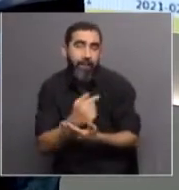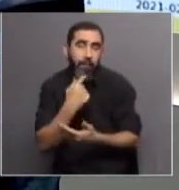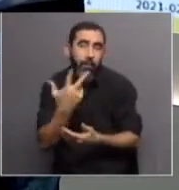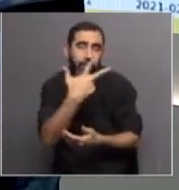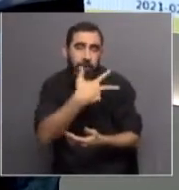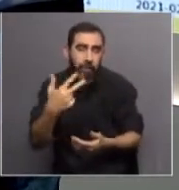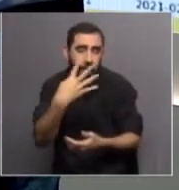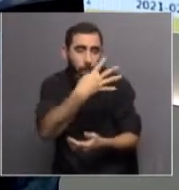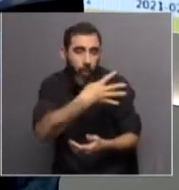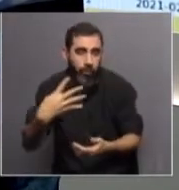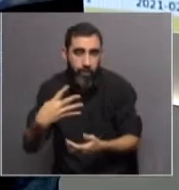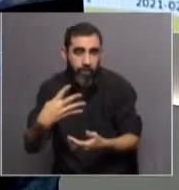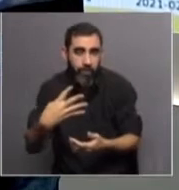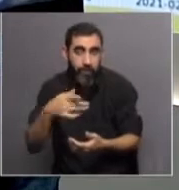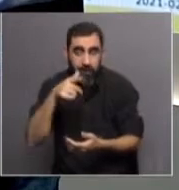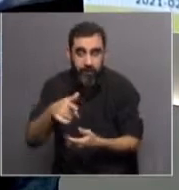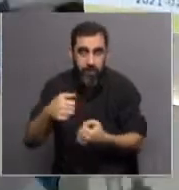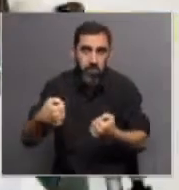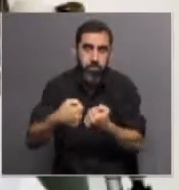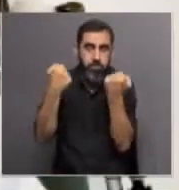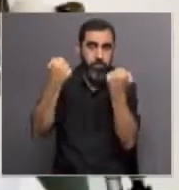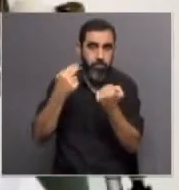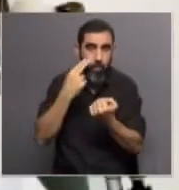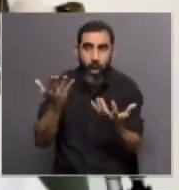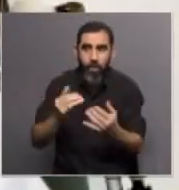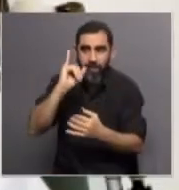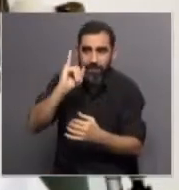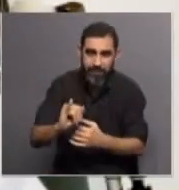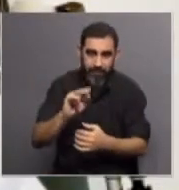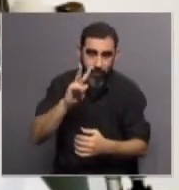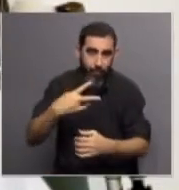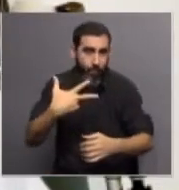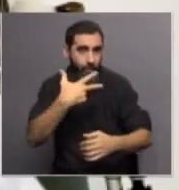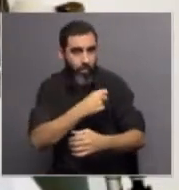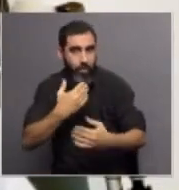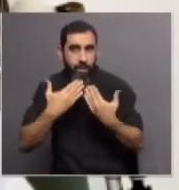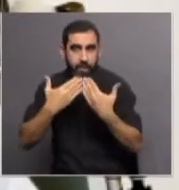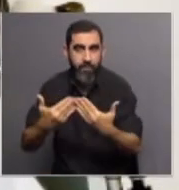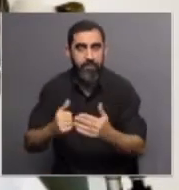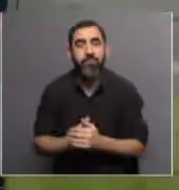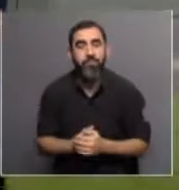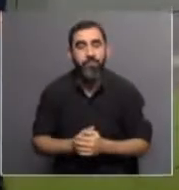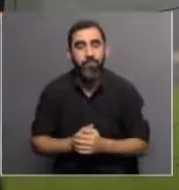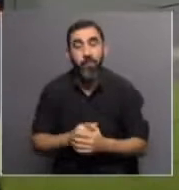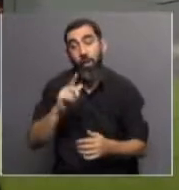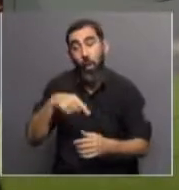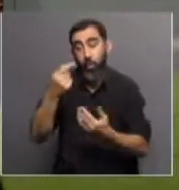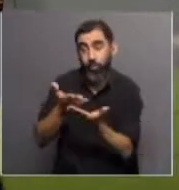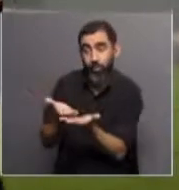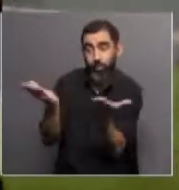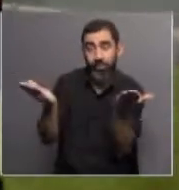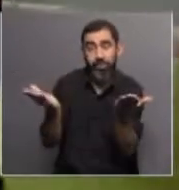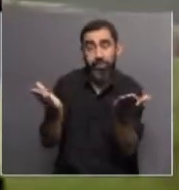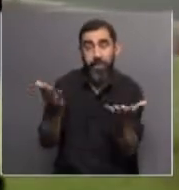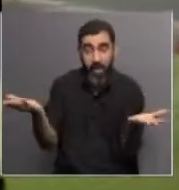4 semanas este impacto tan fuerte que sí estamos viendo ahora de la vacunación. Ya que lo mencionaste, vemos la otra gráfica que es la